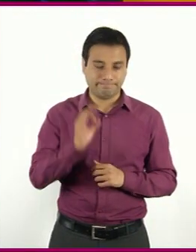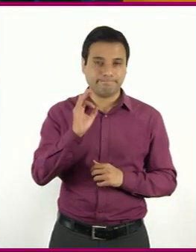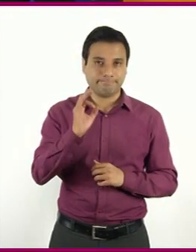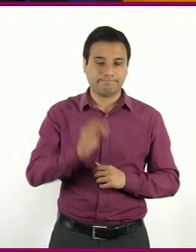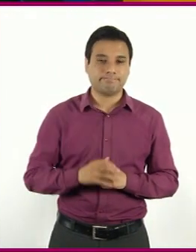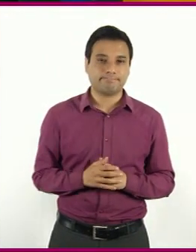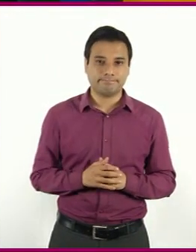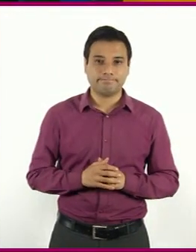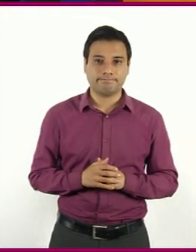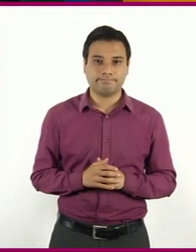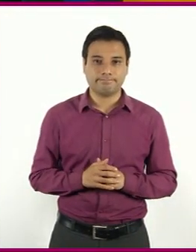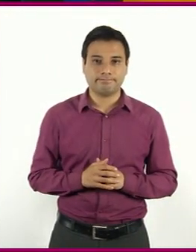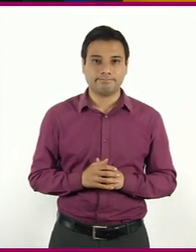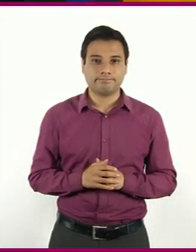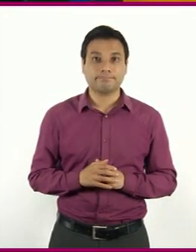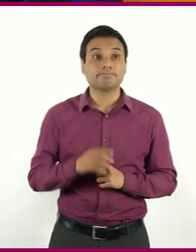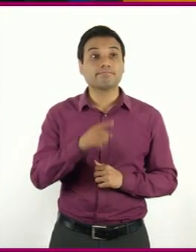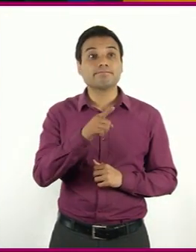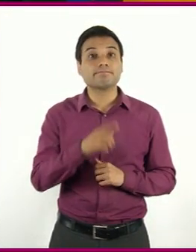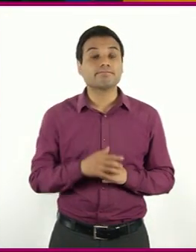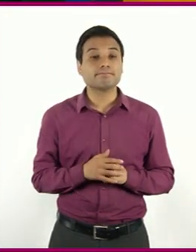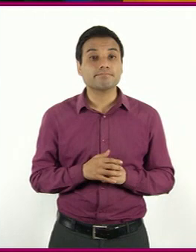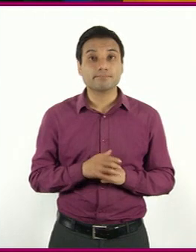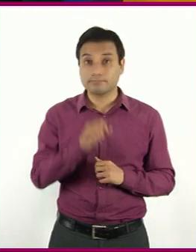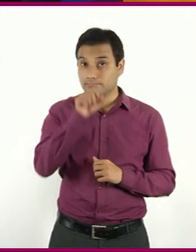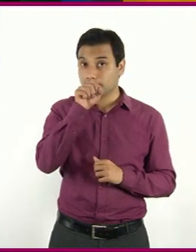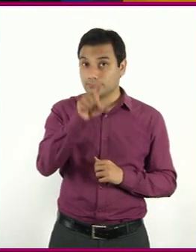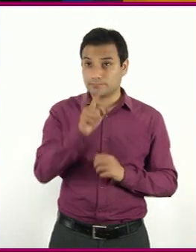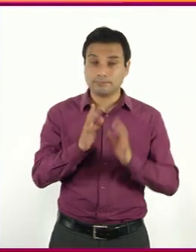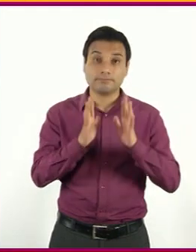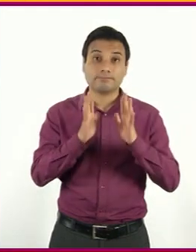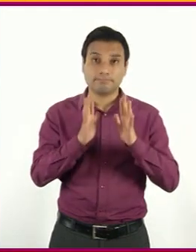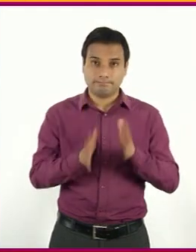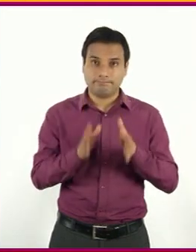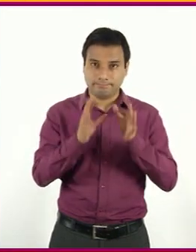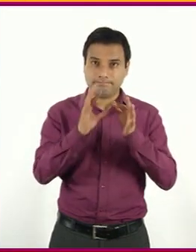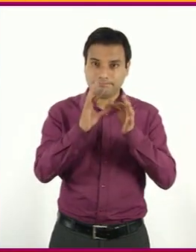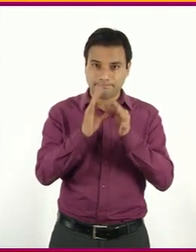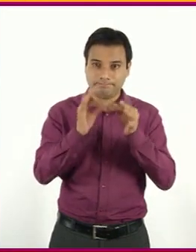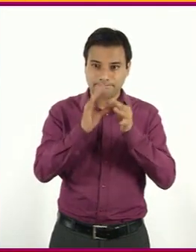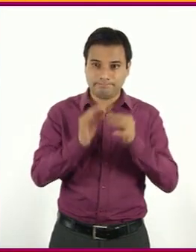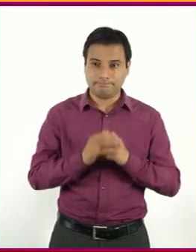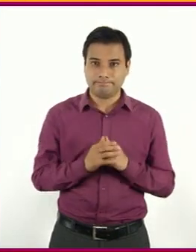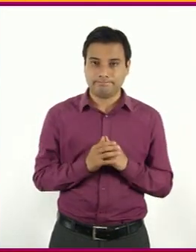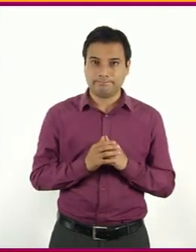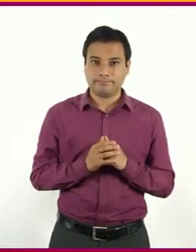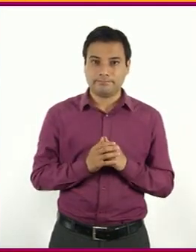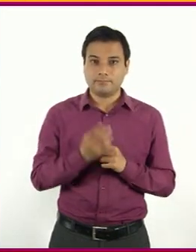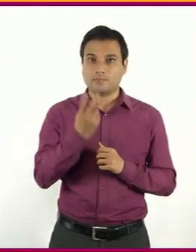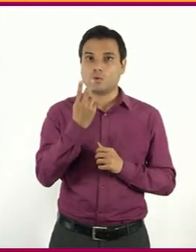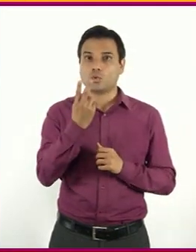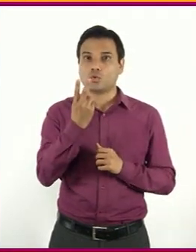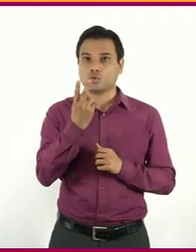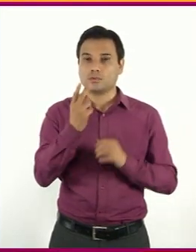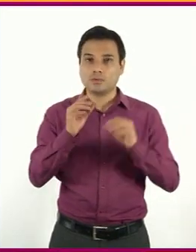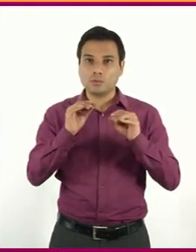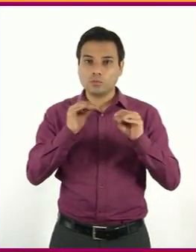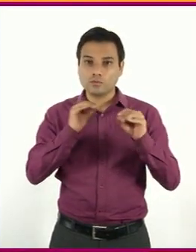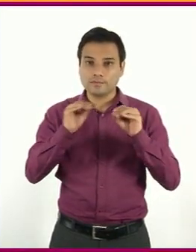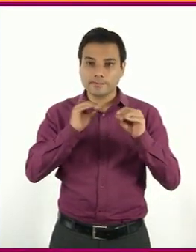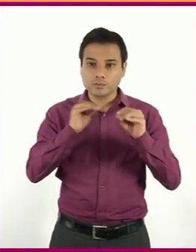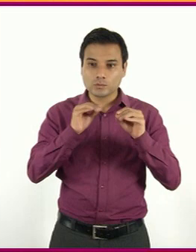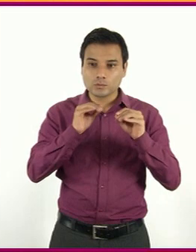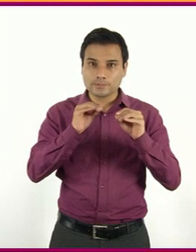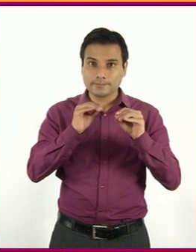Perfecto. Perfecto. Profesor. También una parte importante que fue integrar los dos movimientos a la hora de coordinar,